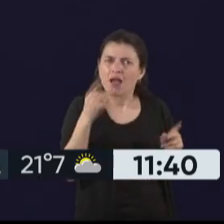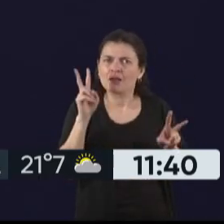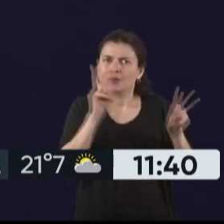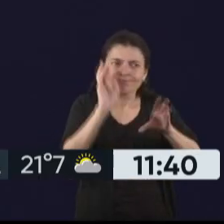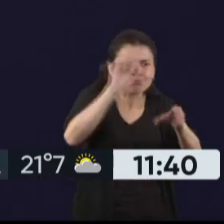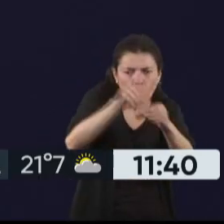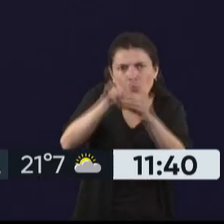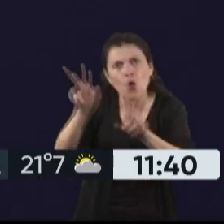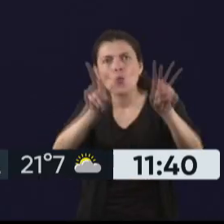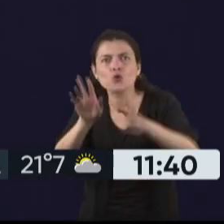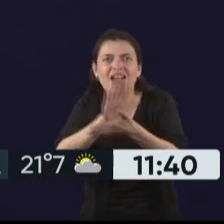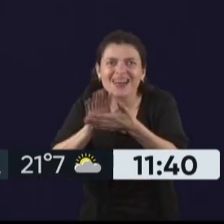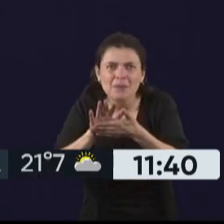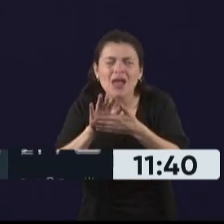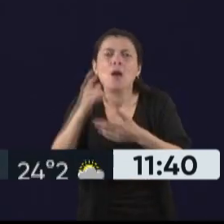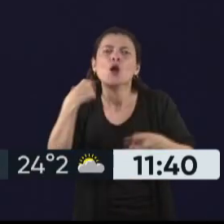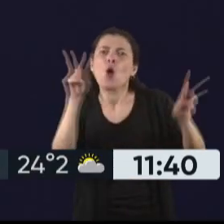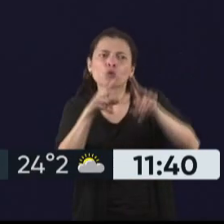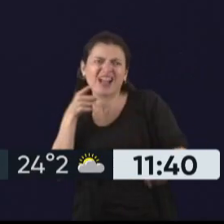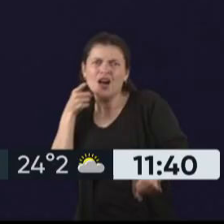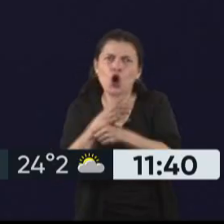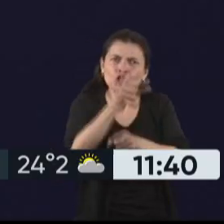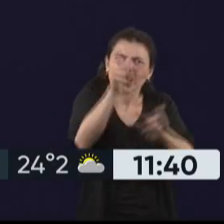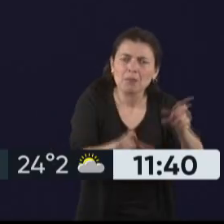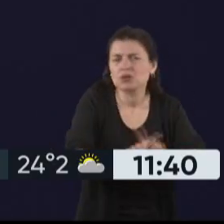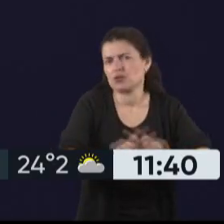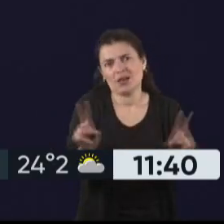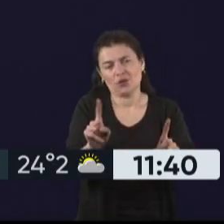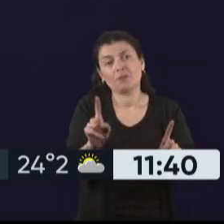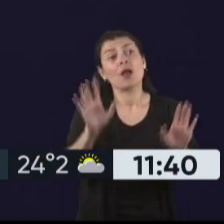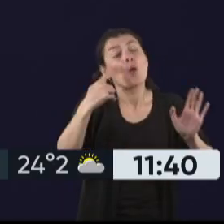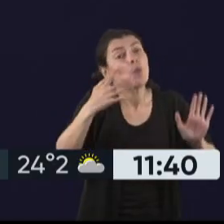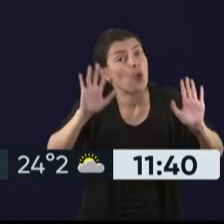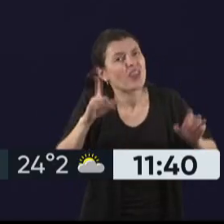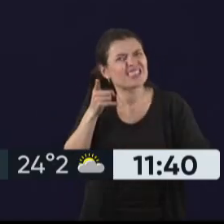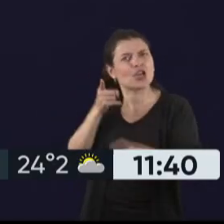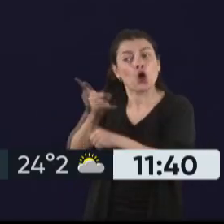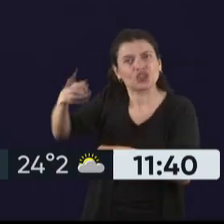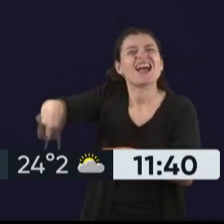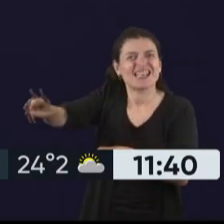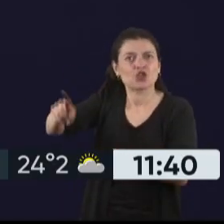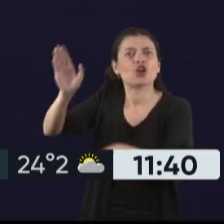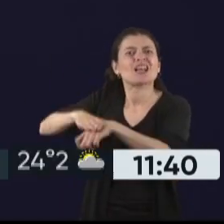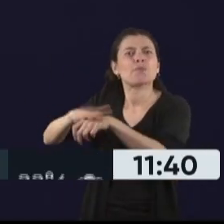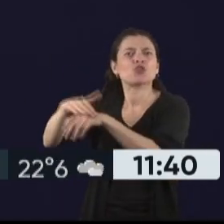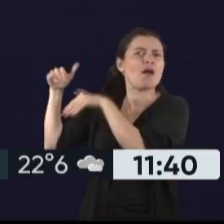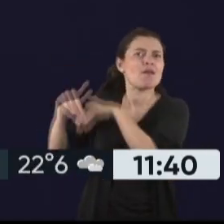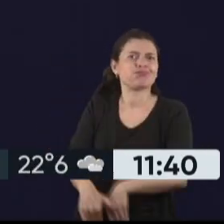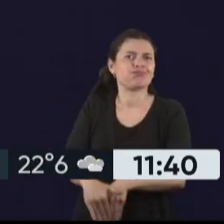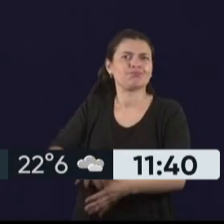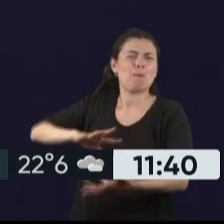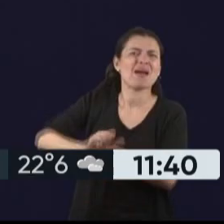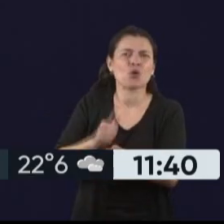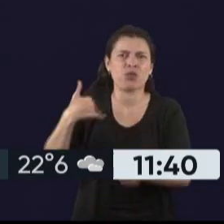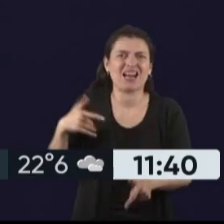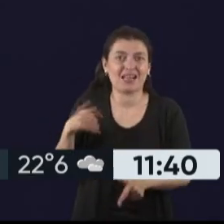contra de nadie. O en tal caso va a estar en contra de los que arruinaron la Argentina. Va a estar en contra de